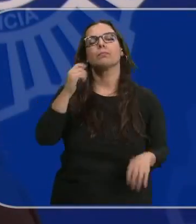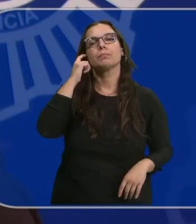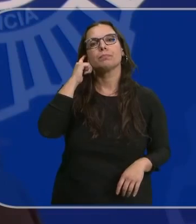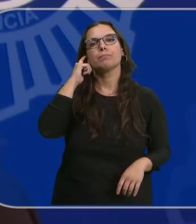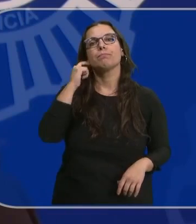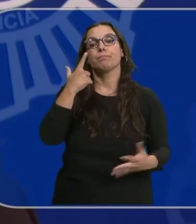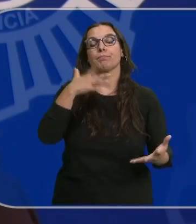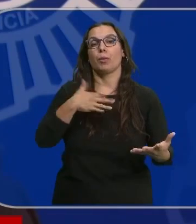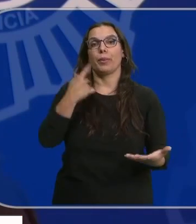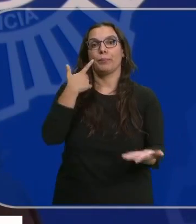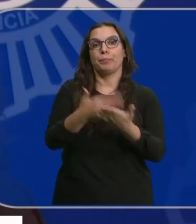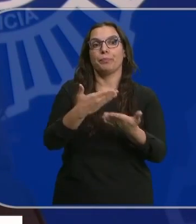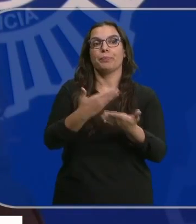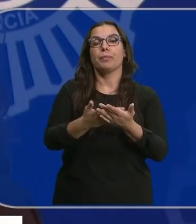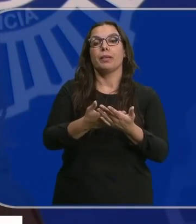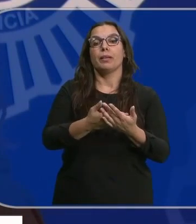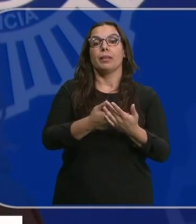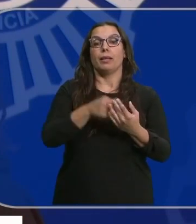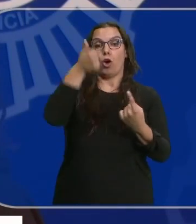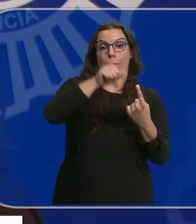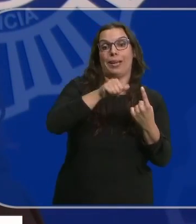Pudieron constatar que tanto él como su pareja